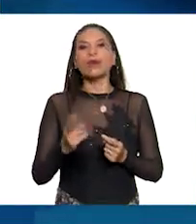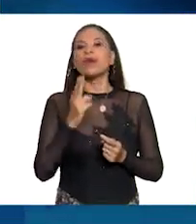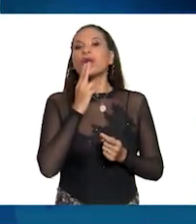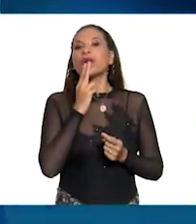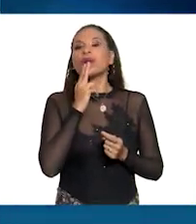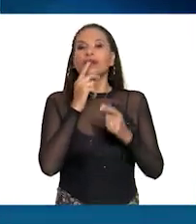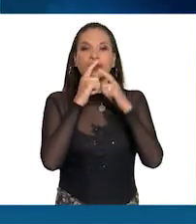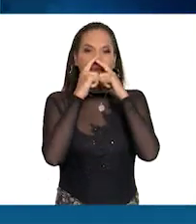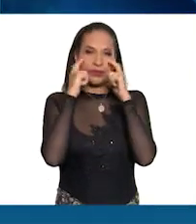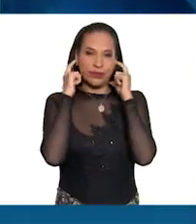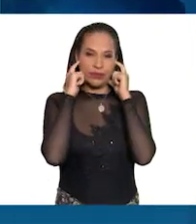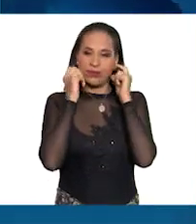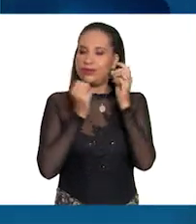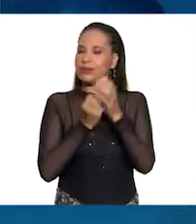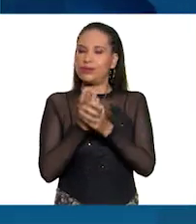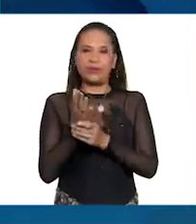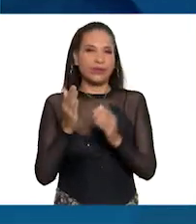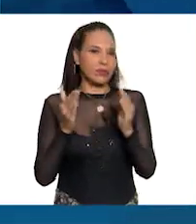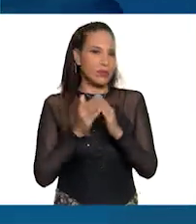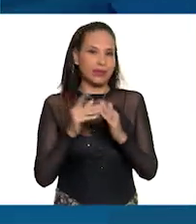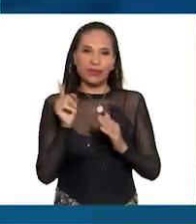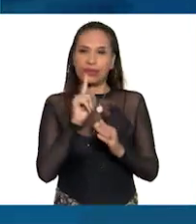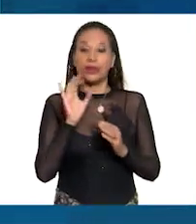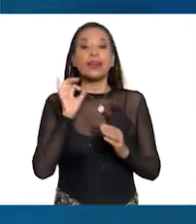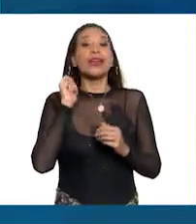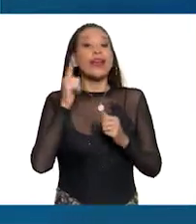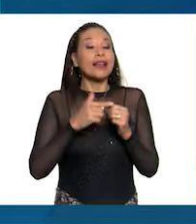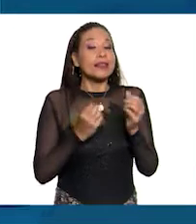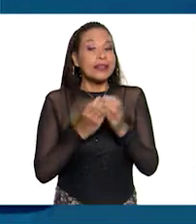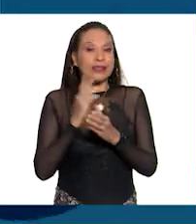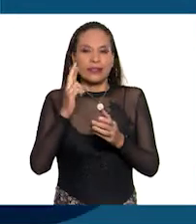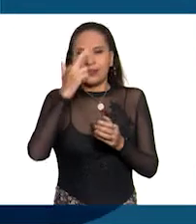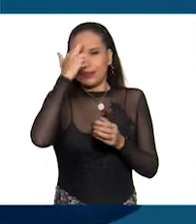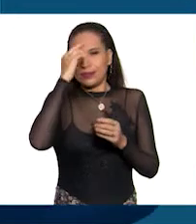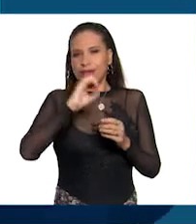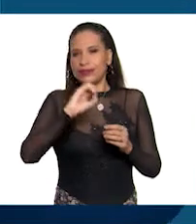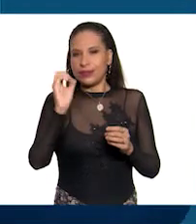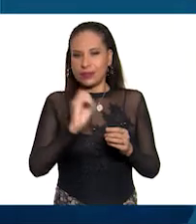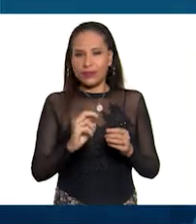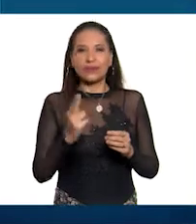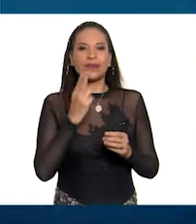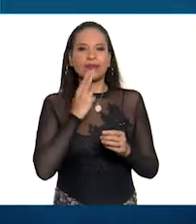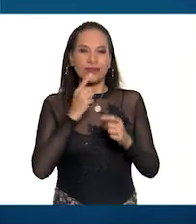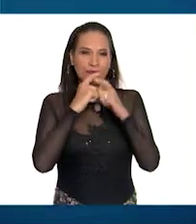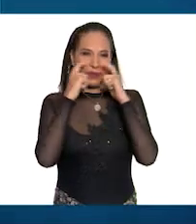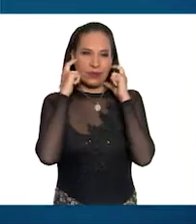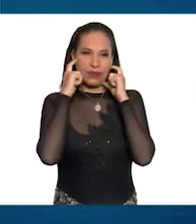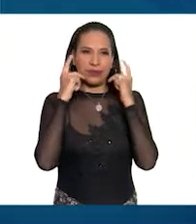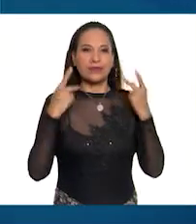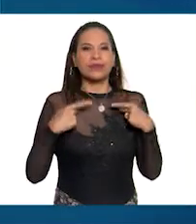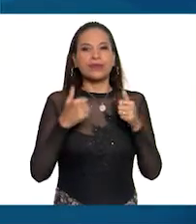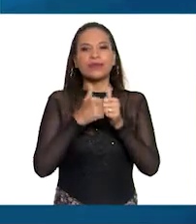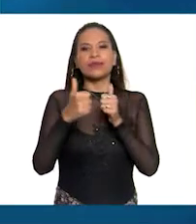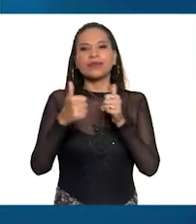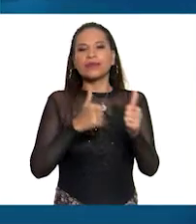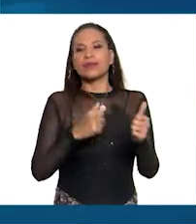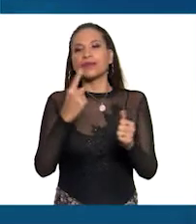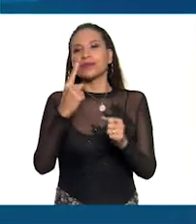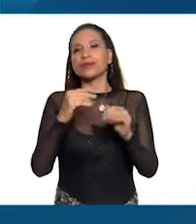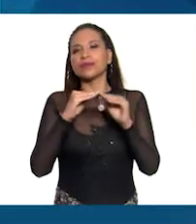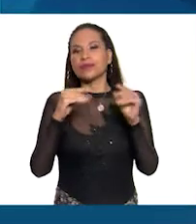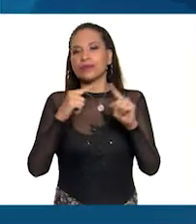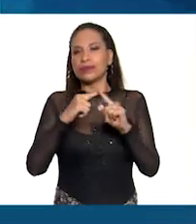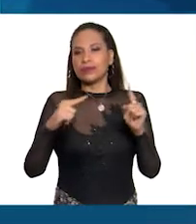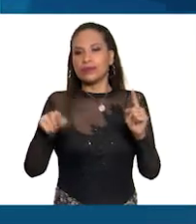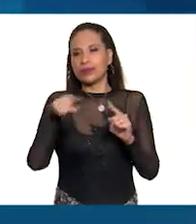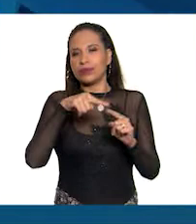Utiliza cubrebocas, no salgas de casa. Si tienes que hacerlo, recuerda que es obligatorio utilizarlo. Mantén una distancia mínima de 1,5